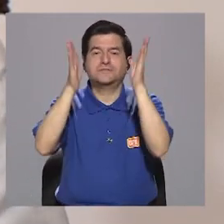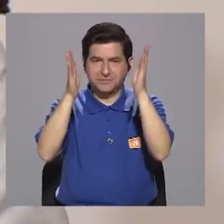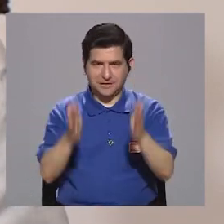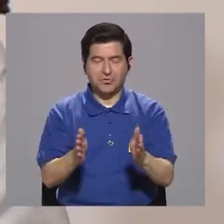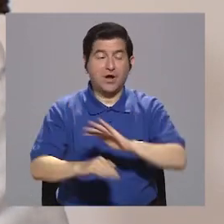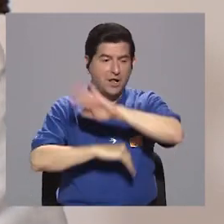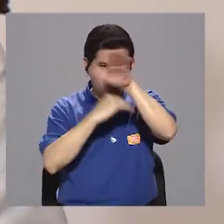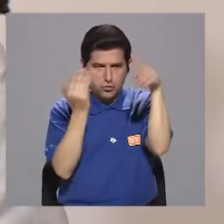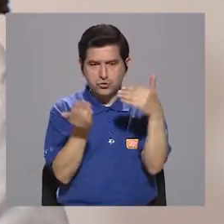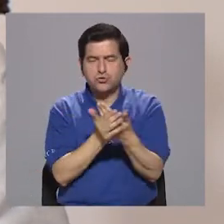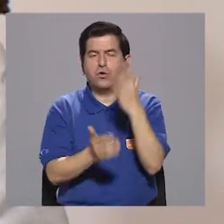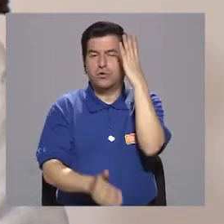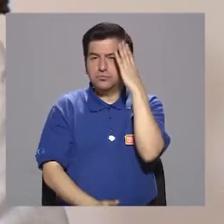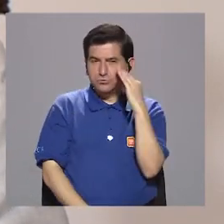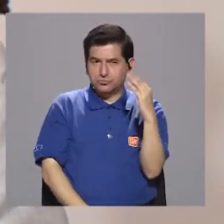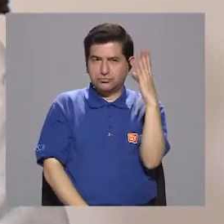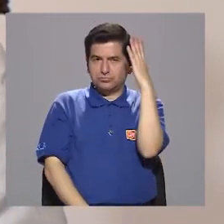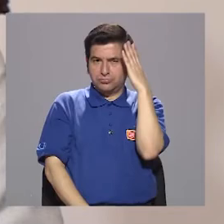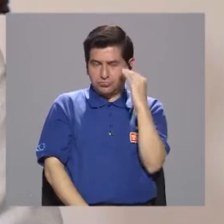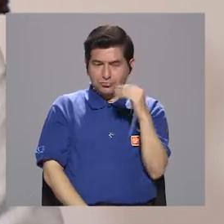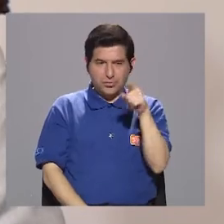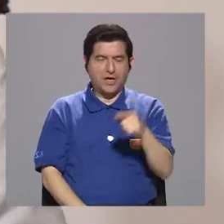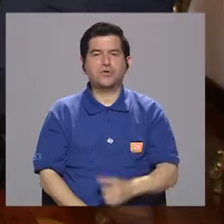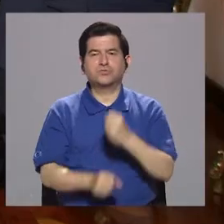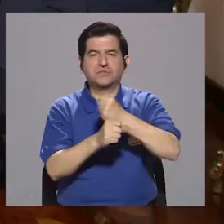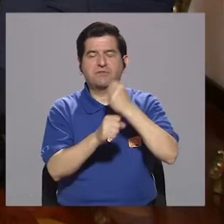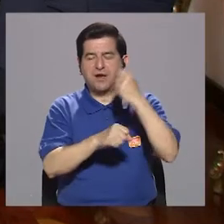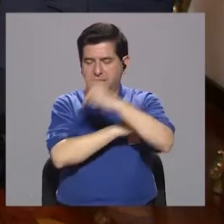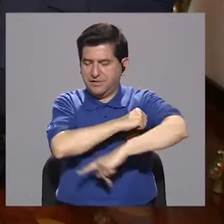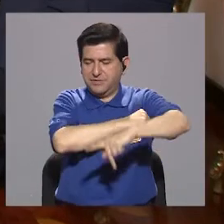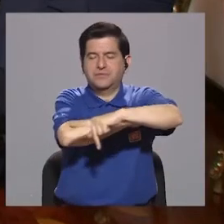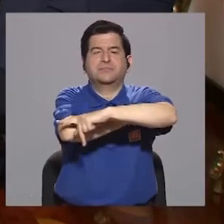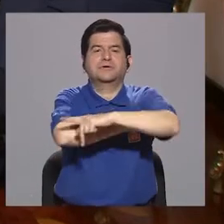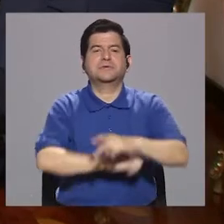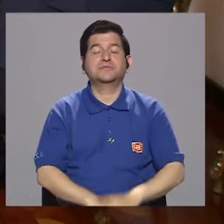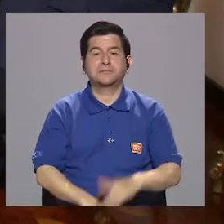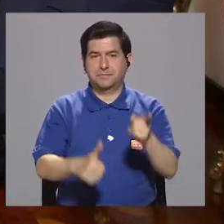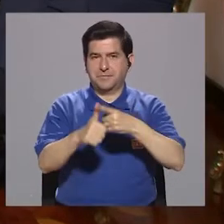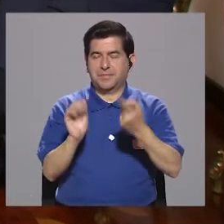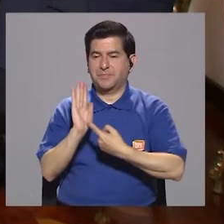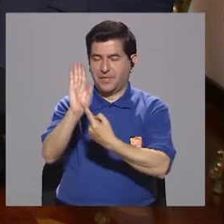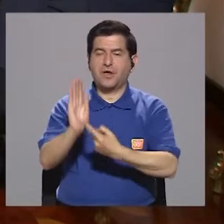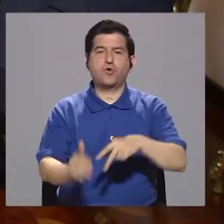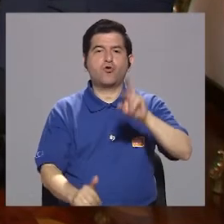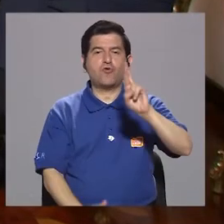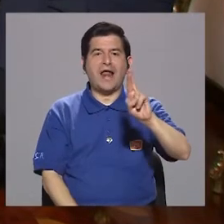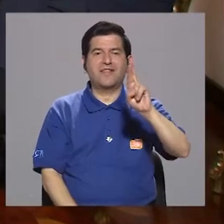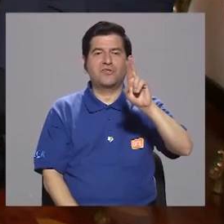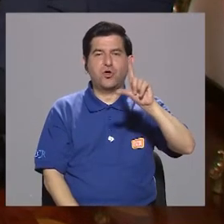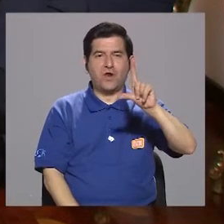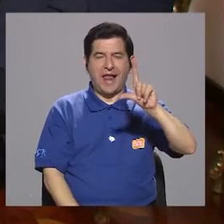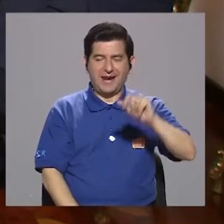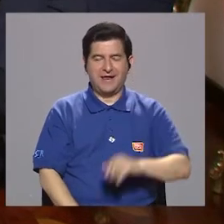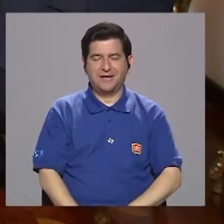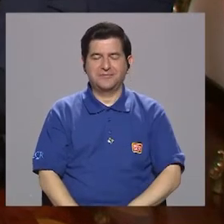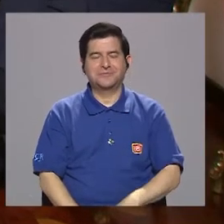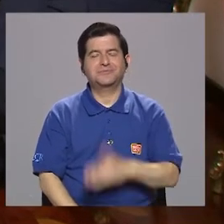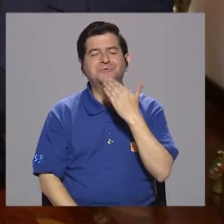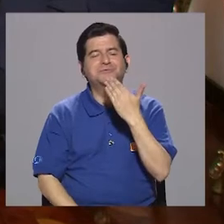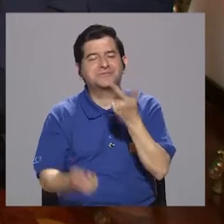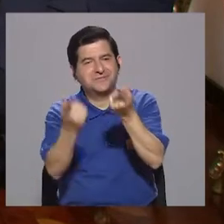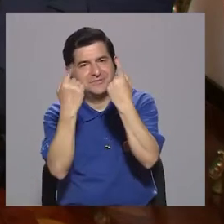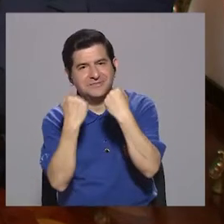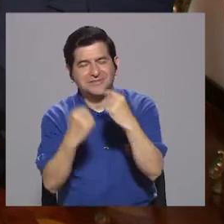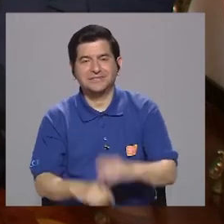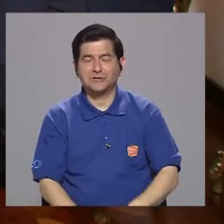abogados y todos con una experiencia haciendo patria. Para eso quiero presentarles primero a don Rolando Laclé. Muchas gracias, don Rolando, por estar con nosotros.